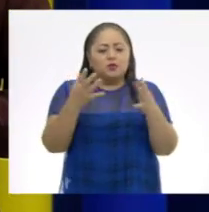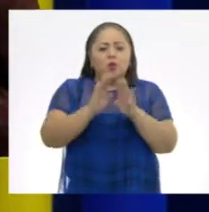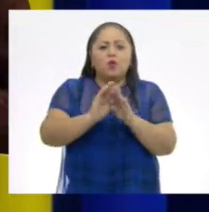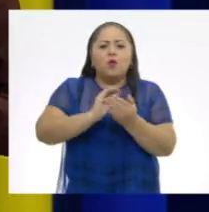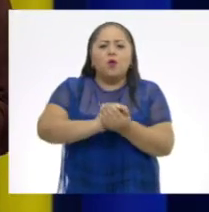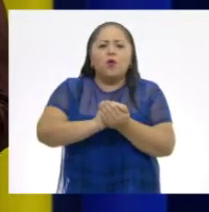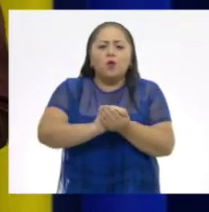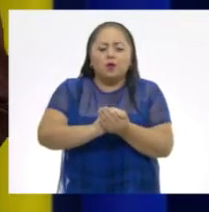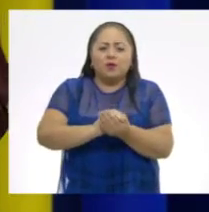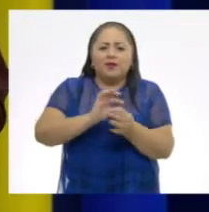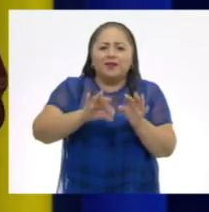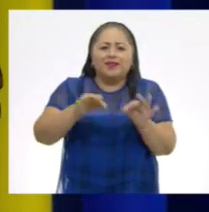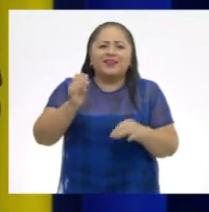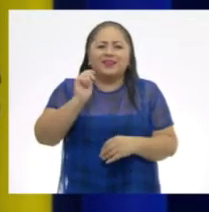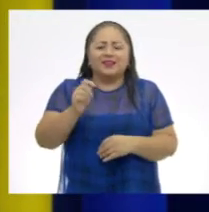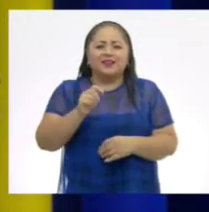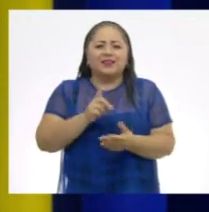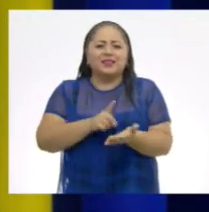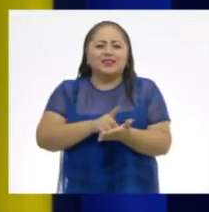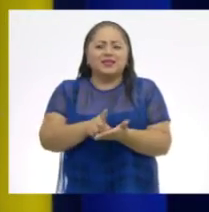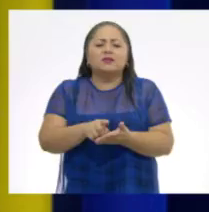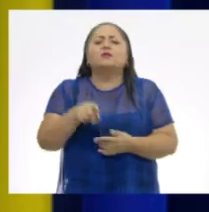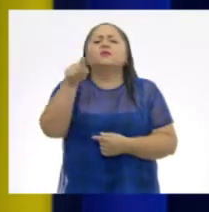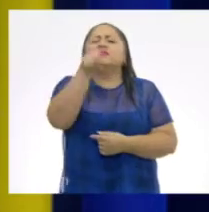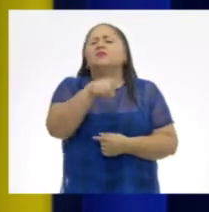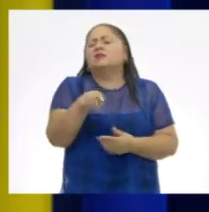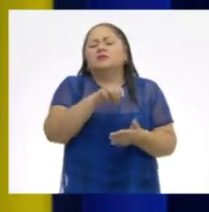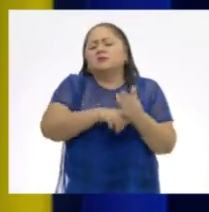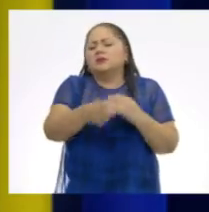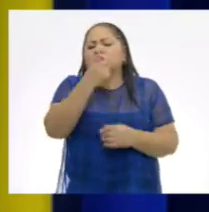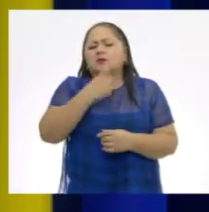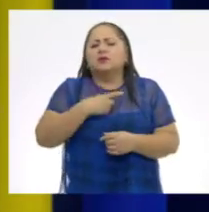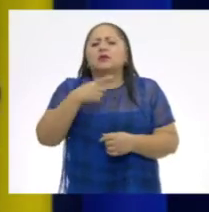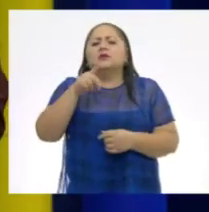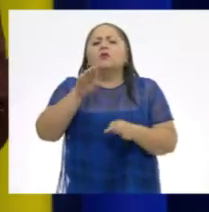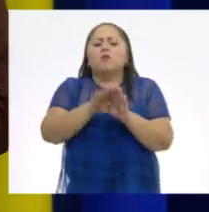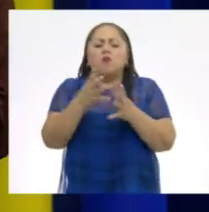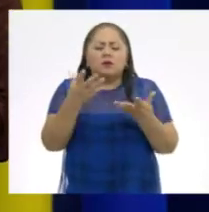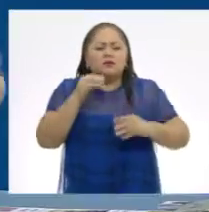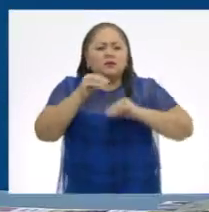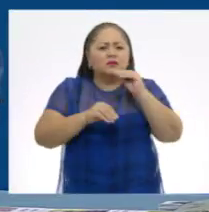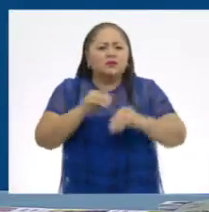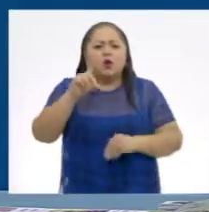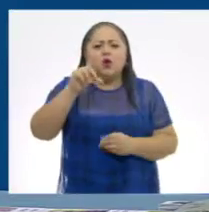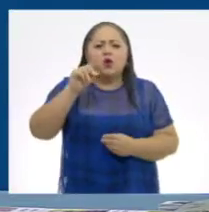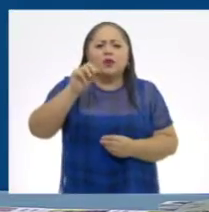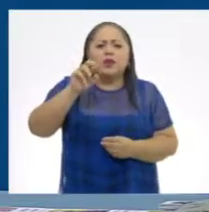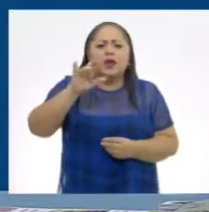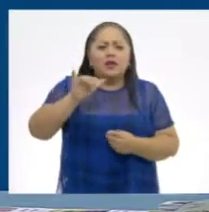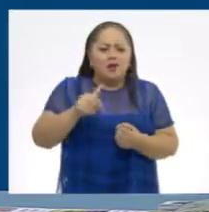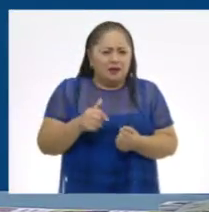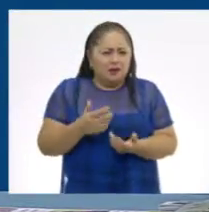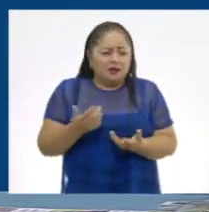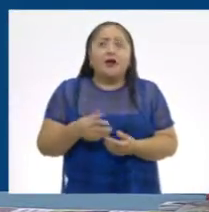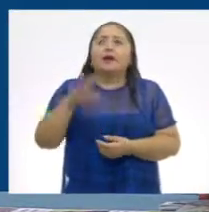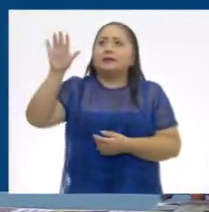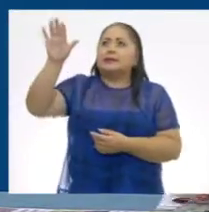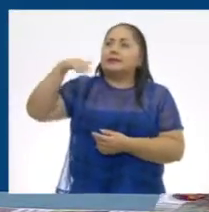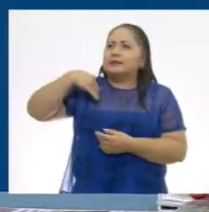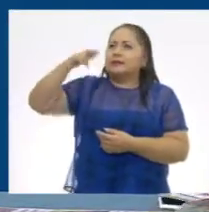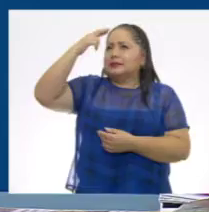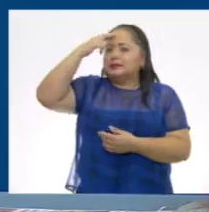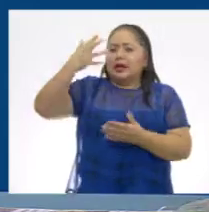de nuestros derechos. Díganme, ¿qué necesitamos para elaborar una lotería? Yo, maestra, me acuerdo que necesitamos